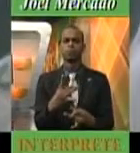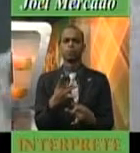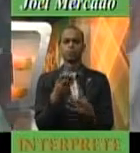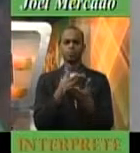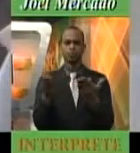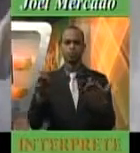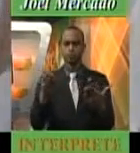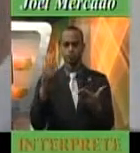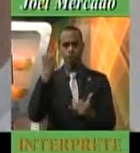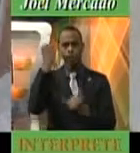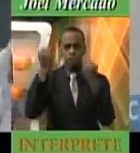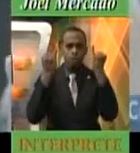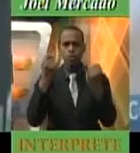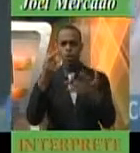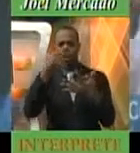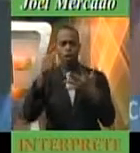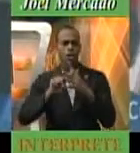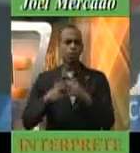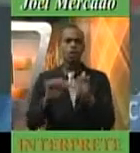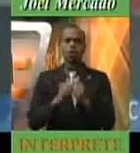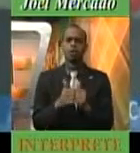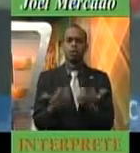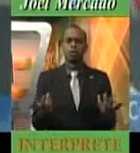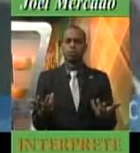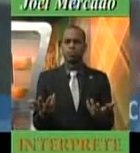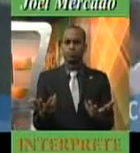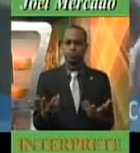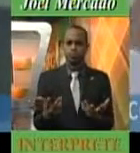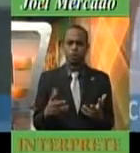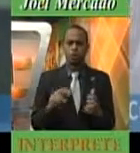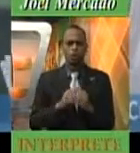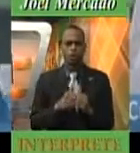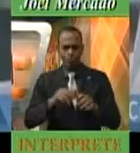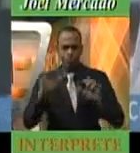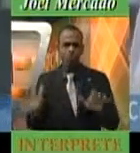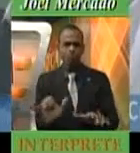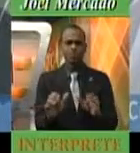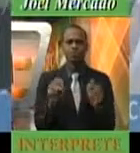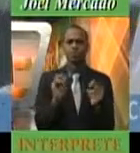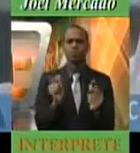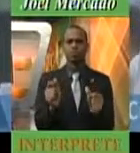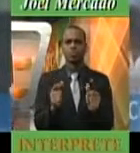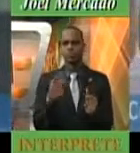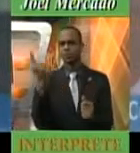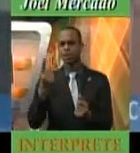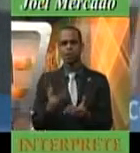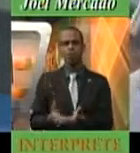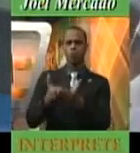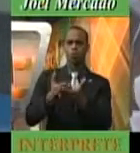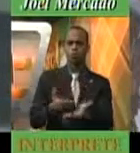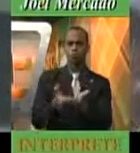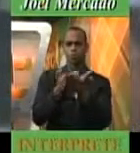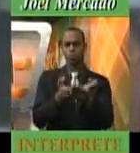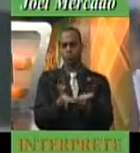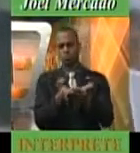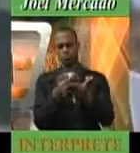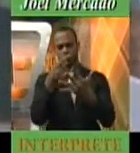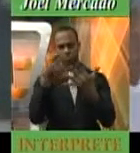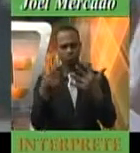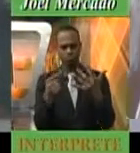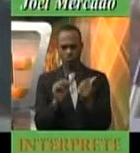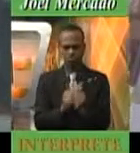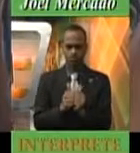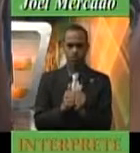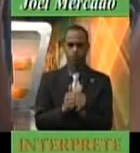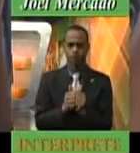sacan tanta iniciativa? Mucha gente nos ha preguntado eso, ¿cómo ustedes van tan rápido? Y siempre tienen propuestas. Y se debe